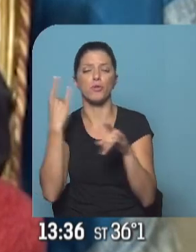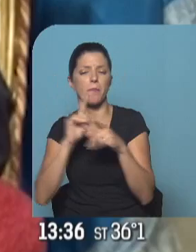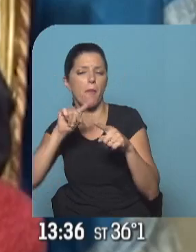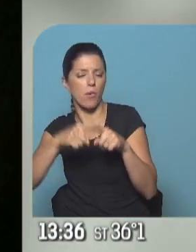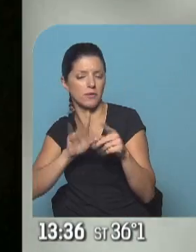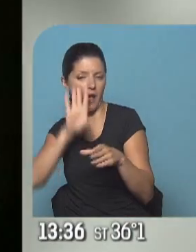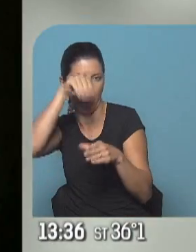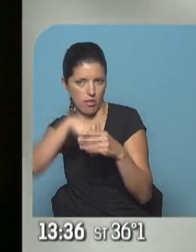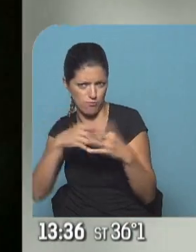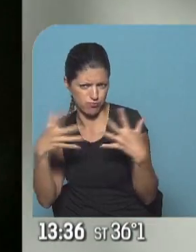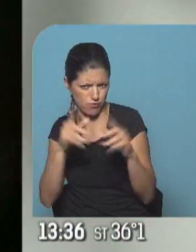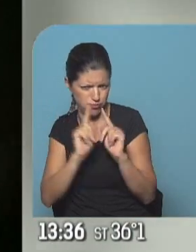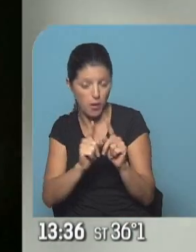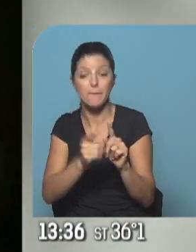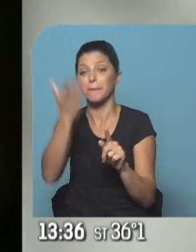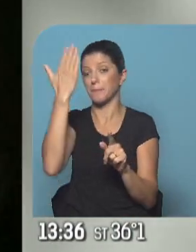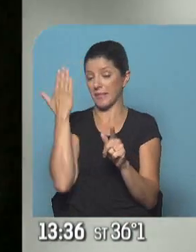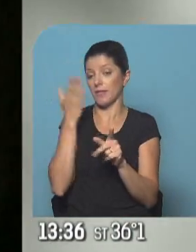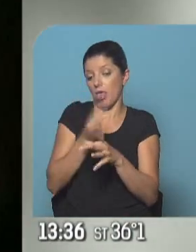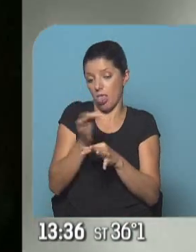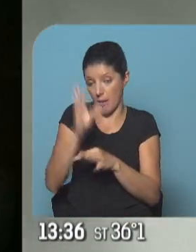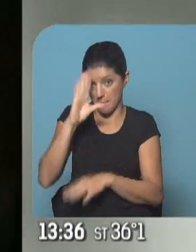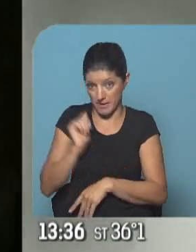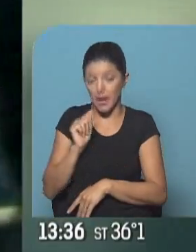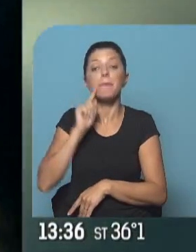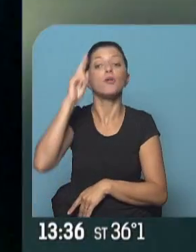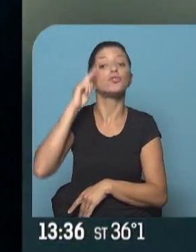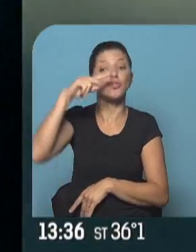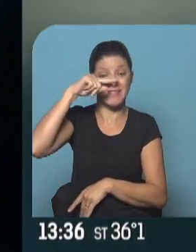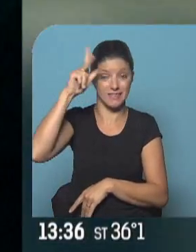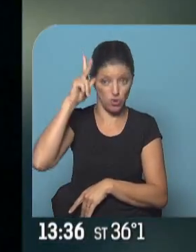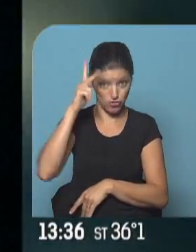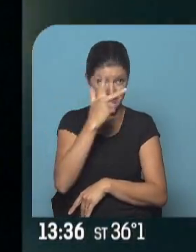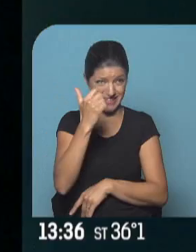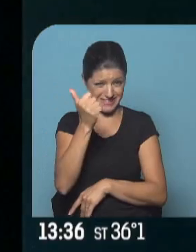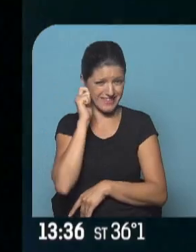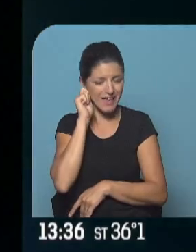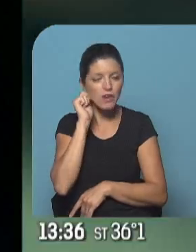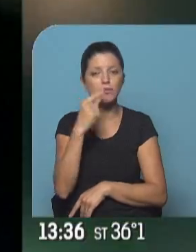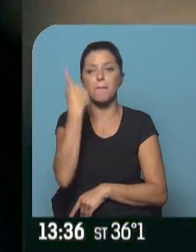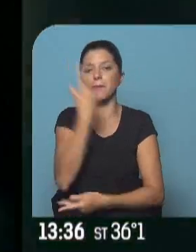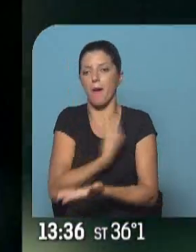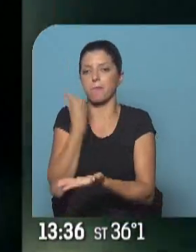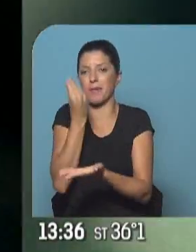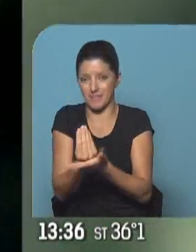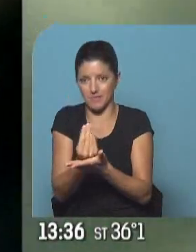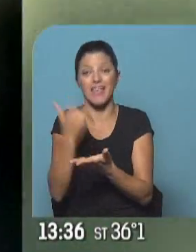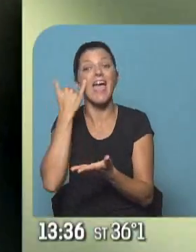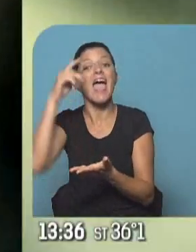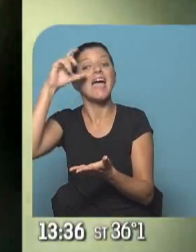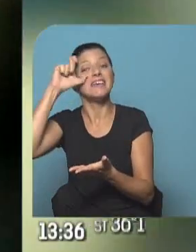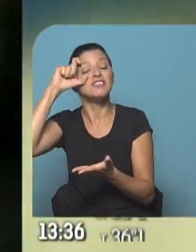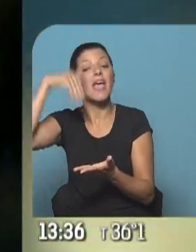Yemen. De formación militar, en 1978 con 36 años, se convirtió en el presidente de Yemen del Norte,